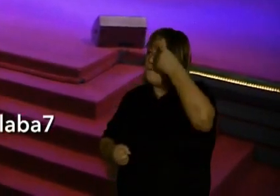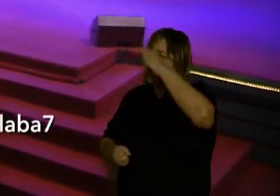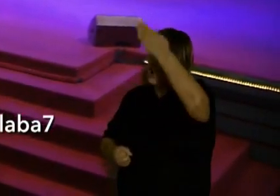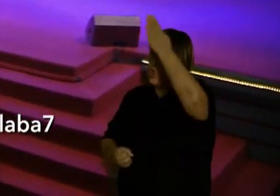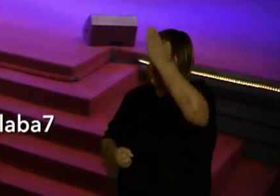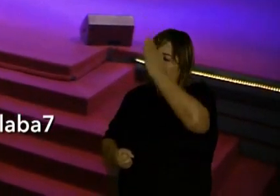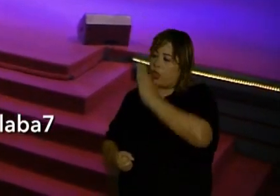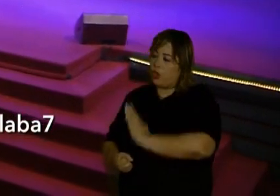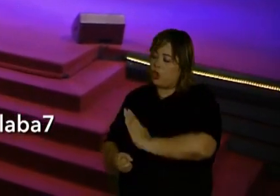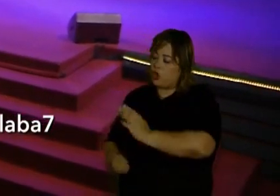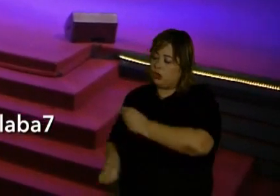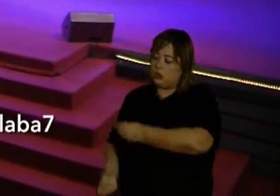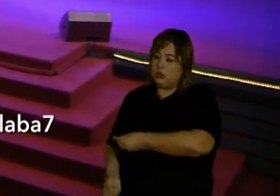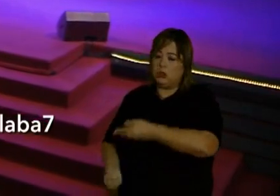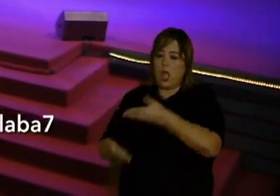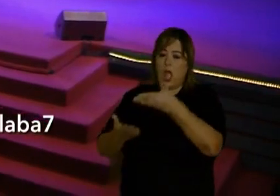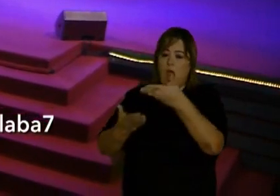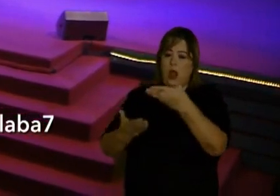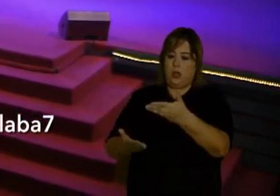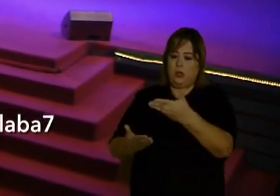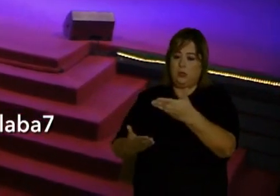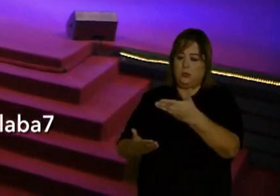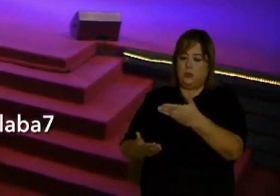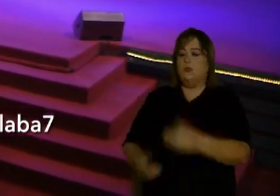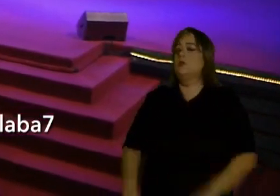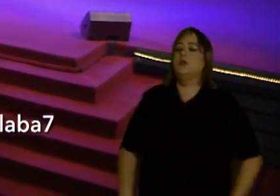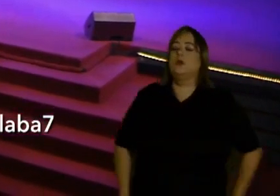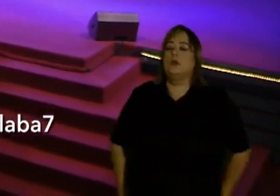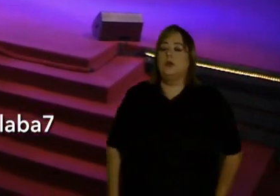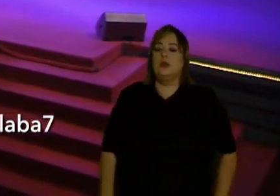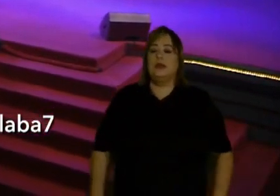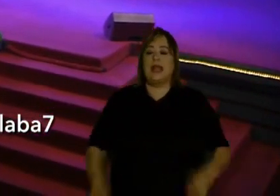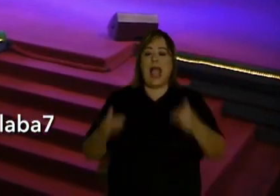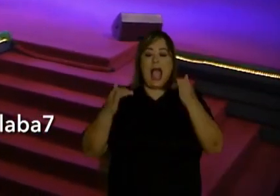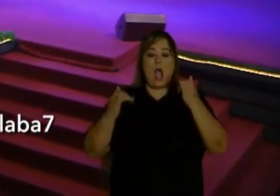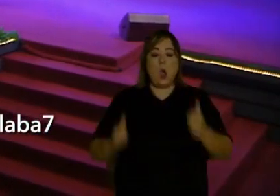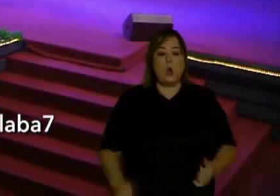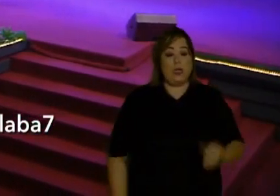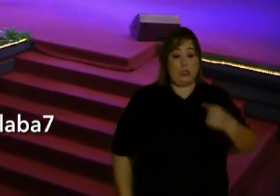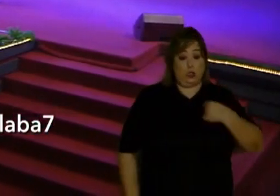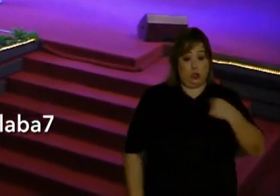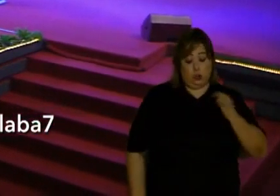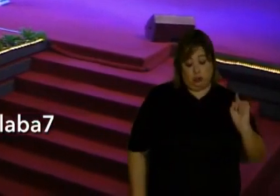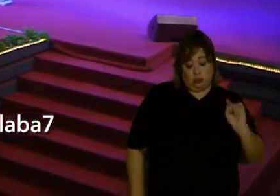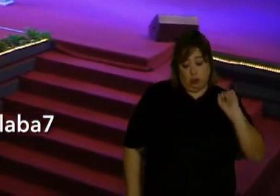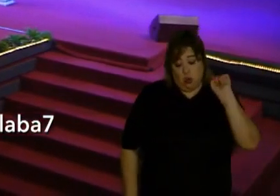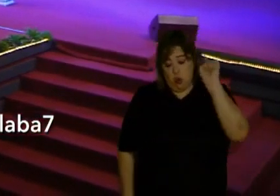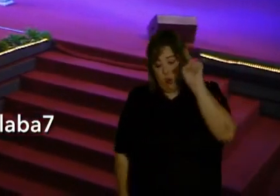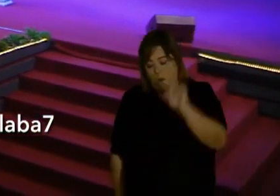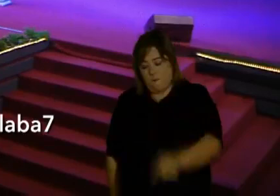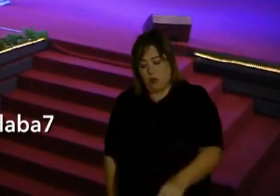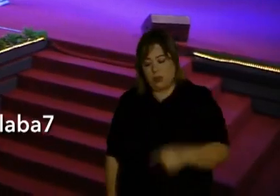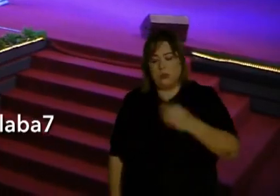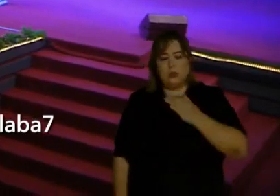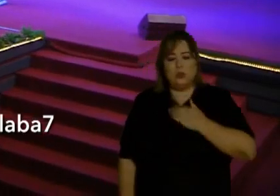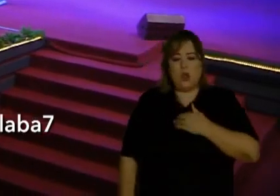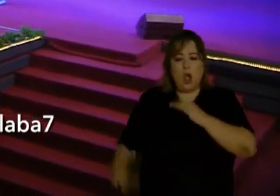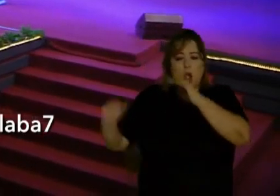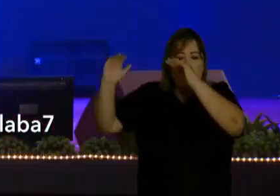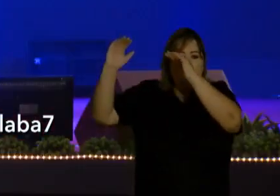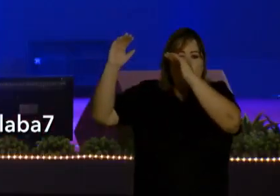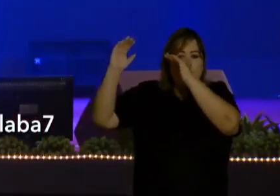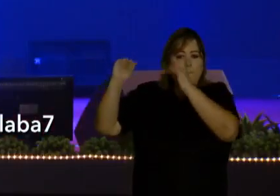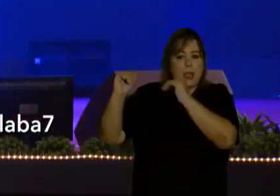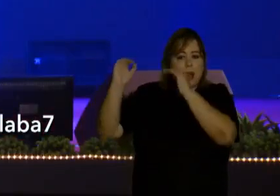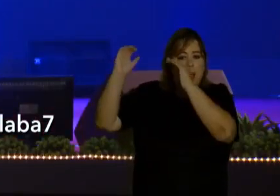Yo creo en las inversiones y cada vez que voy a hacer una inversión yo tengo expectativa de que eso me devenga, porque si no yo no hago